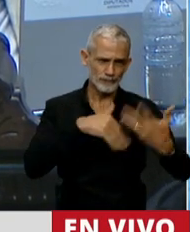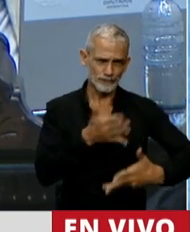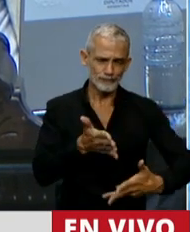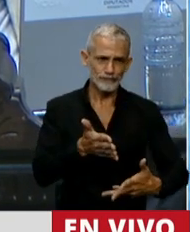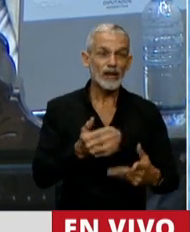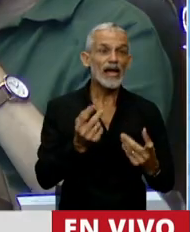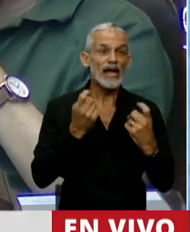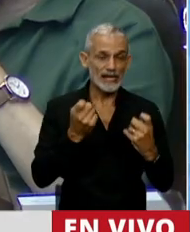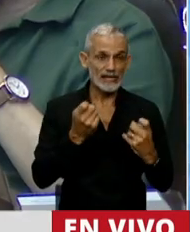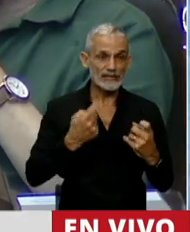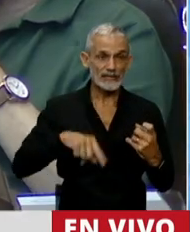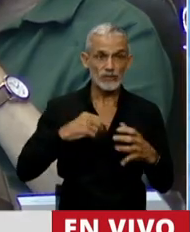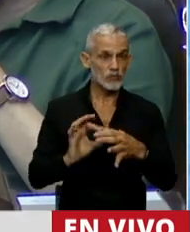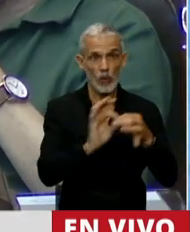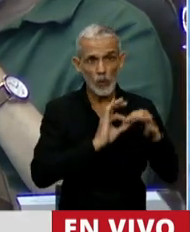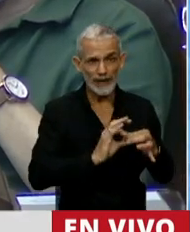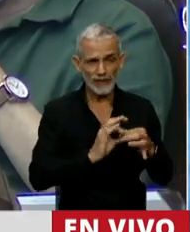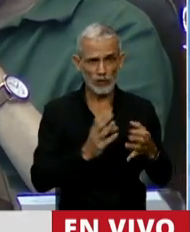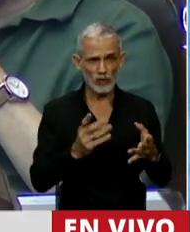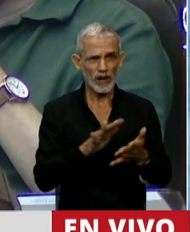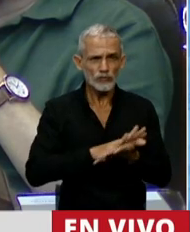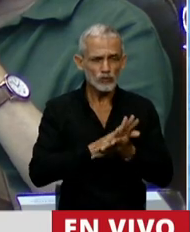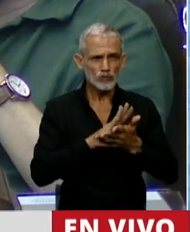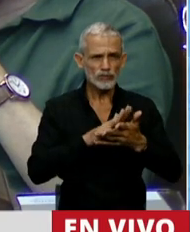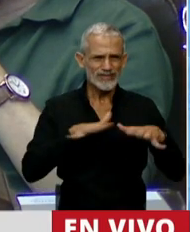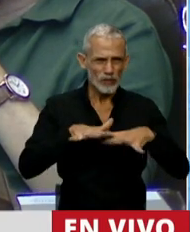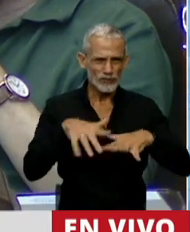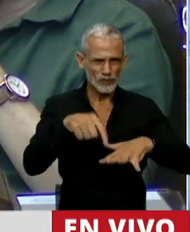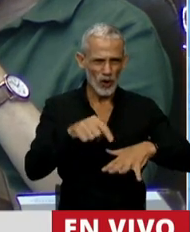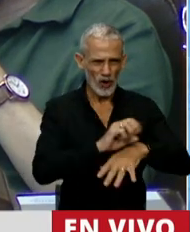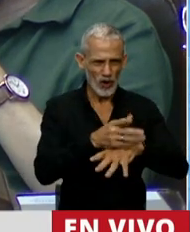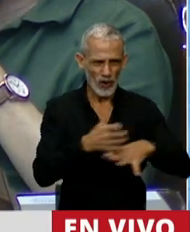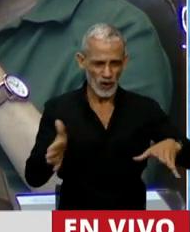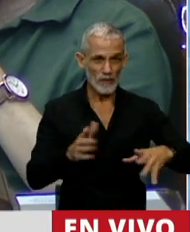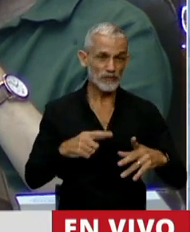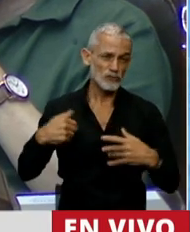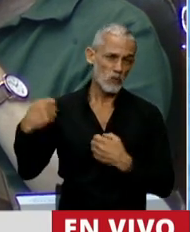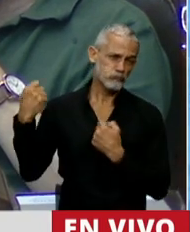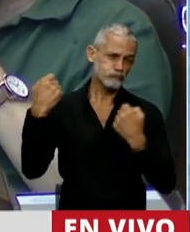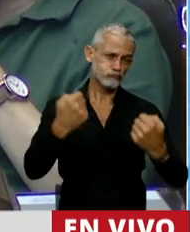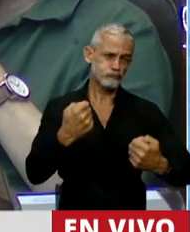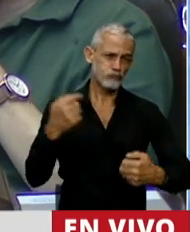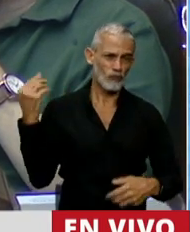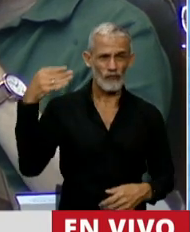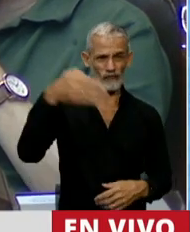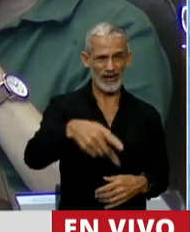que hace falta que estemos todos unidos para salir de esta situación. Mire, cuando venía para acá, para el Congreso,